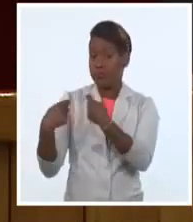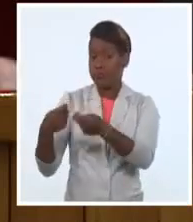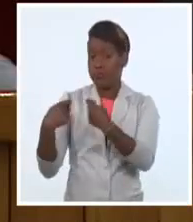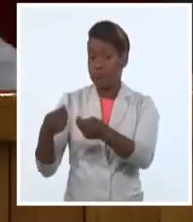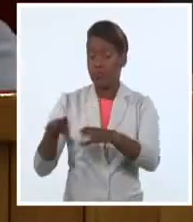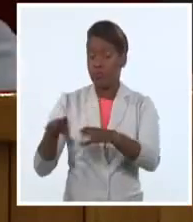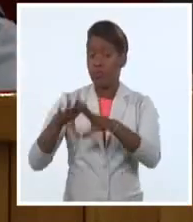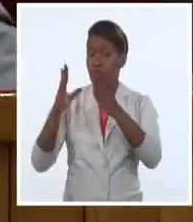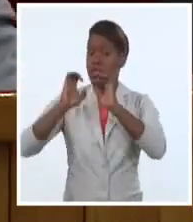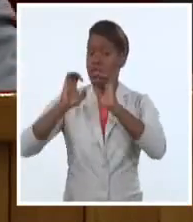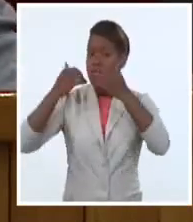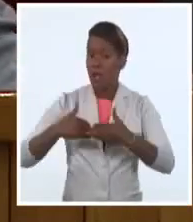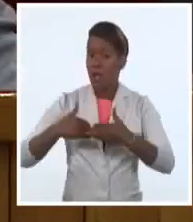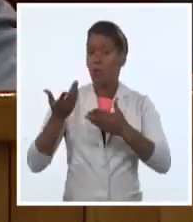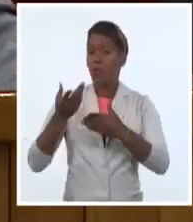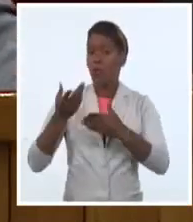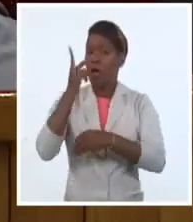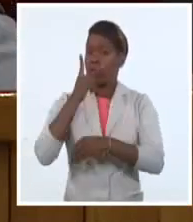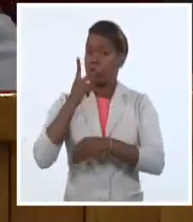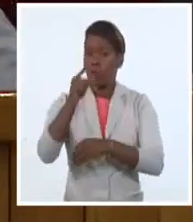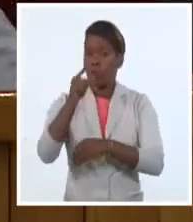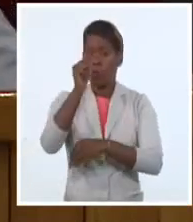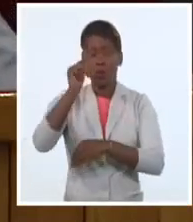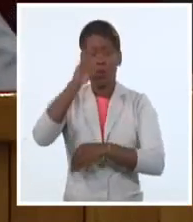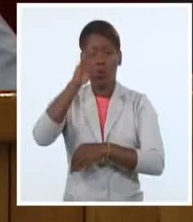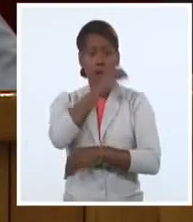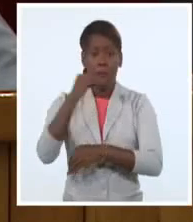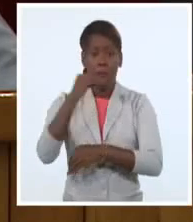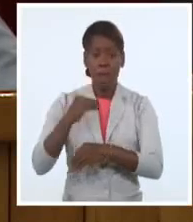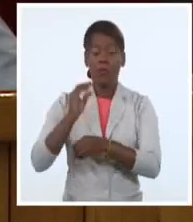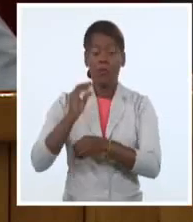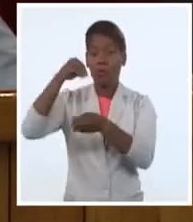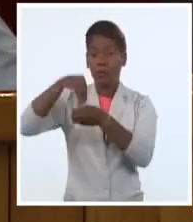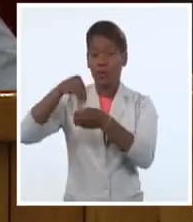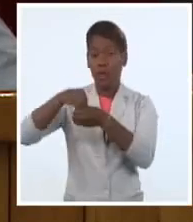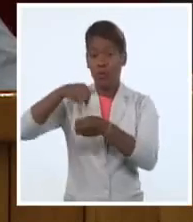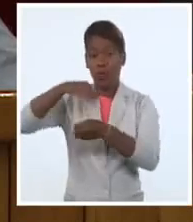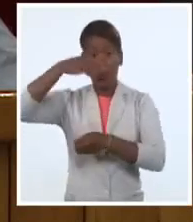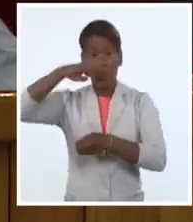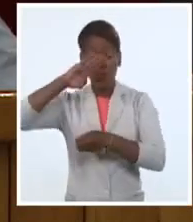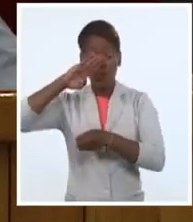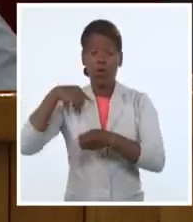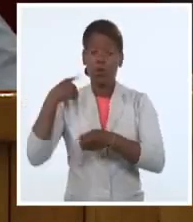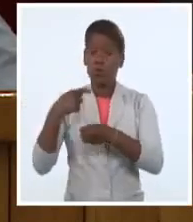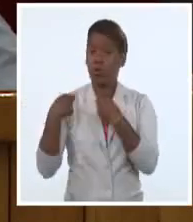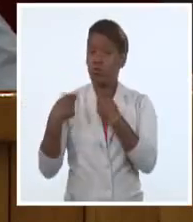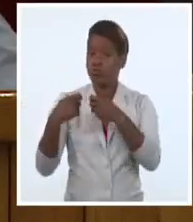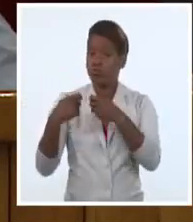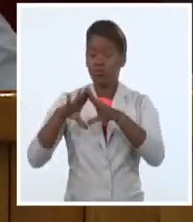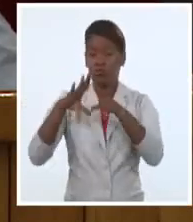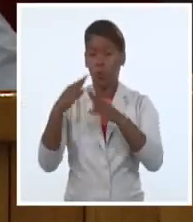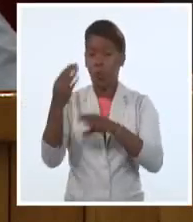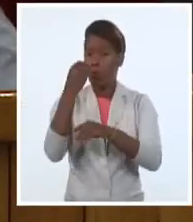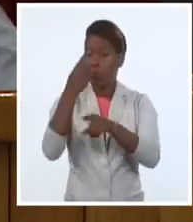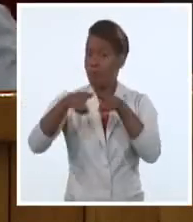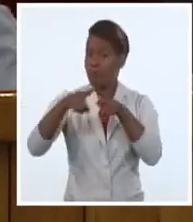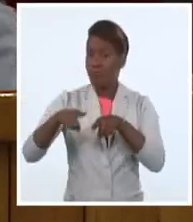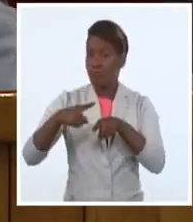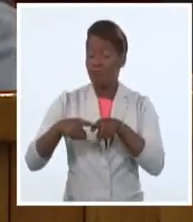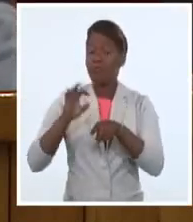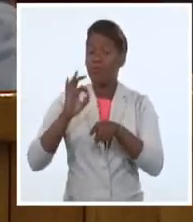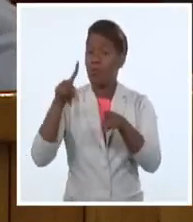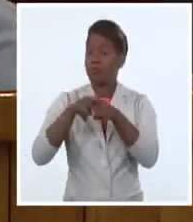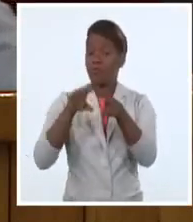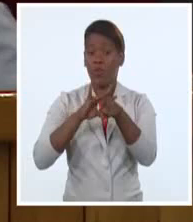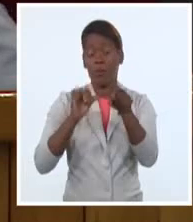COVID-19, la protección de los trabajadores y de la población en general. Todo ello ha limitado la capacidad de